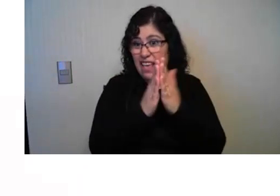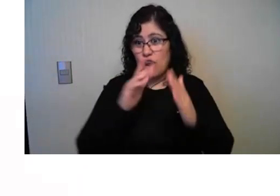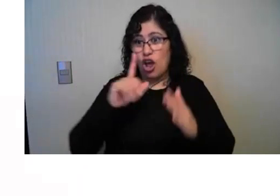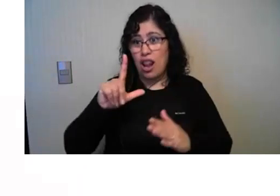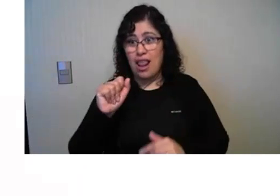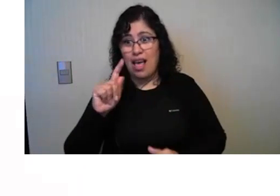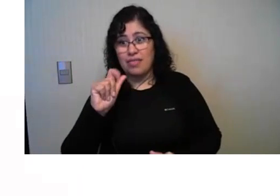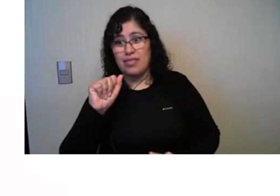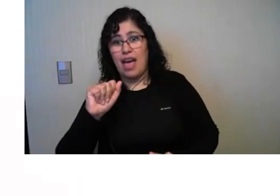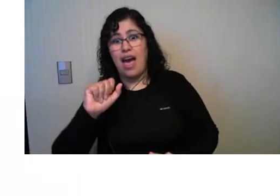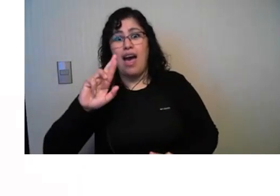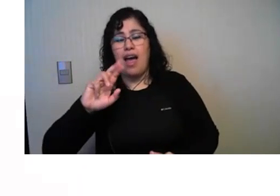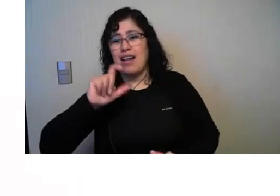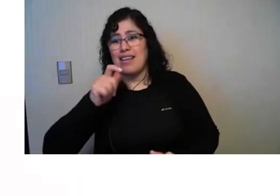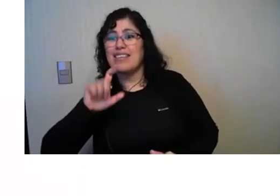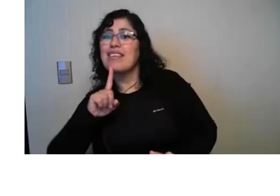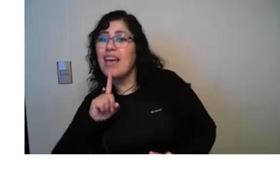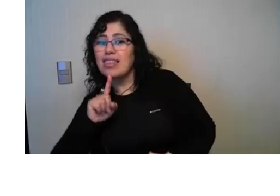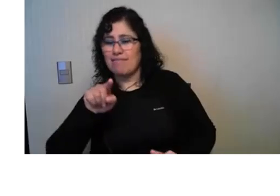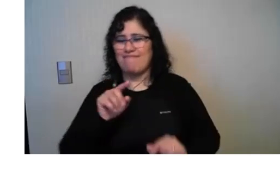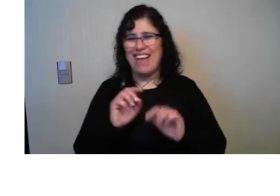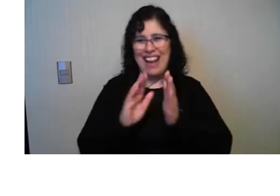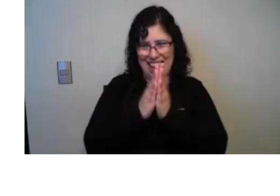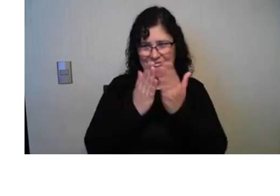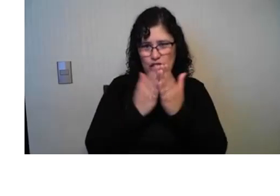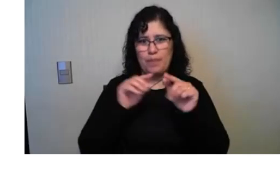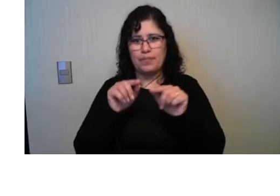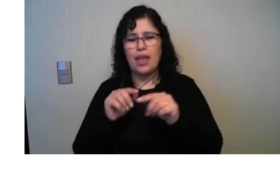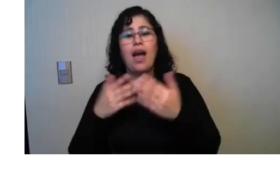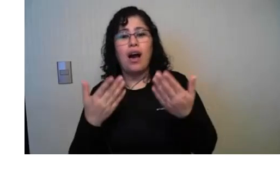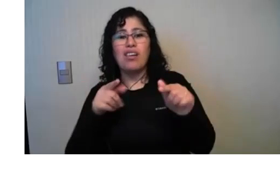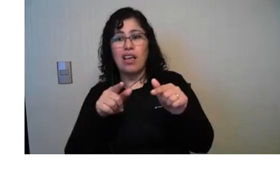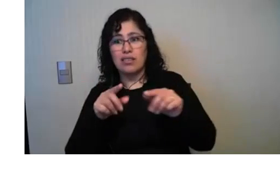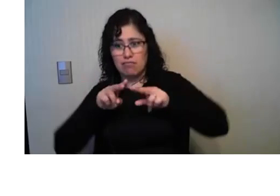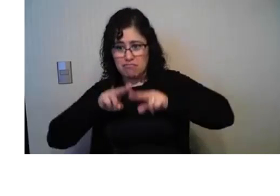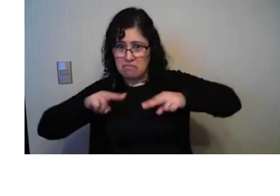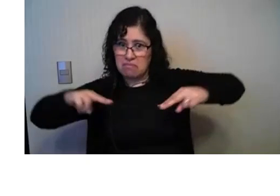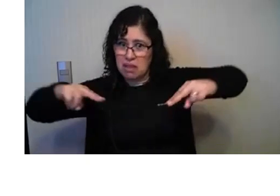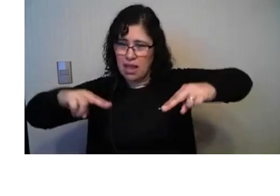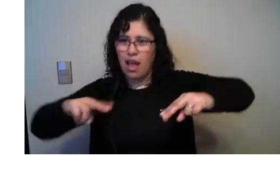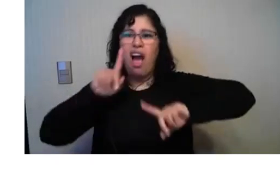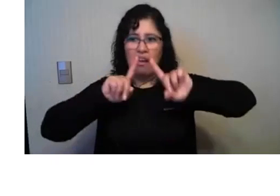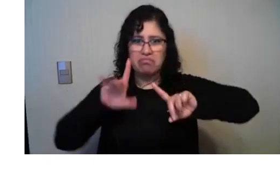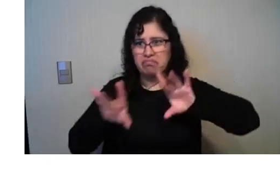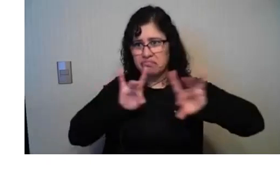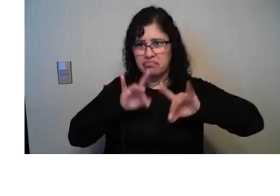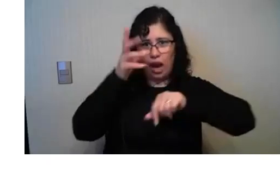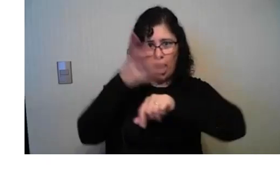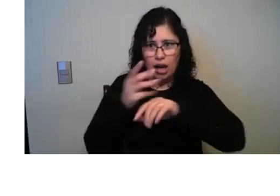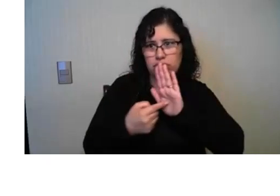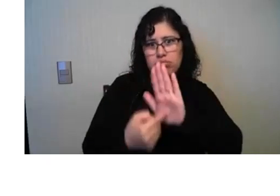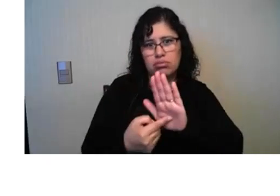tanto esto es anterior y esto es posterior. Otra cosa, elemento que nos da que es posterior, el ganglio, ¿cierto? Que está